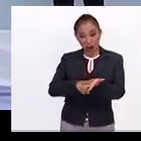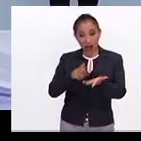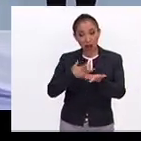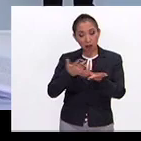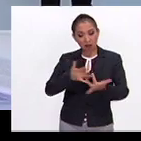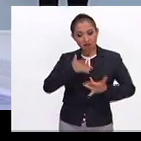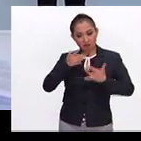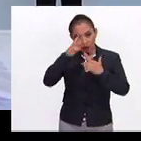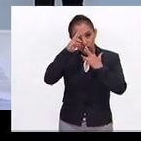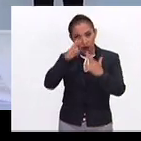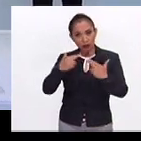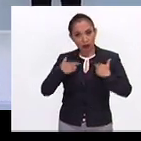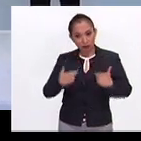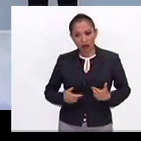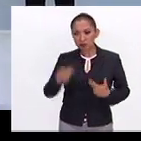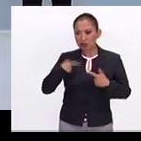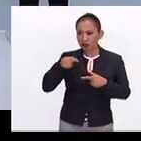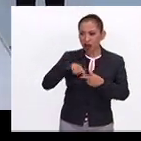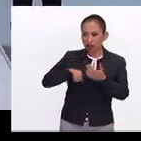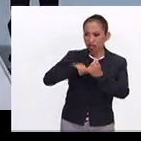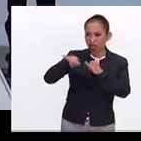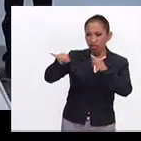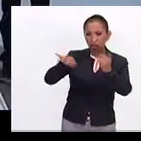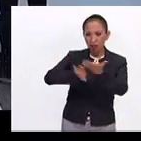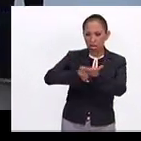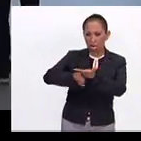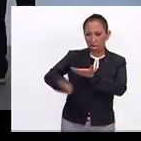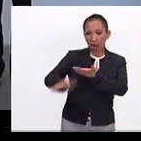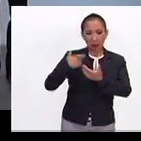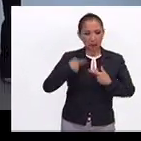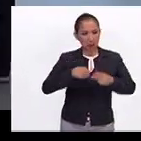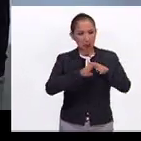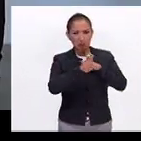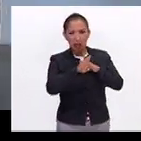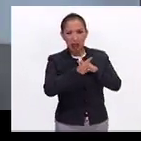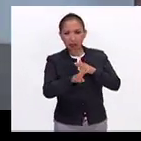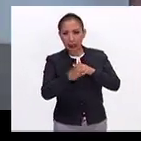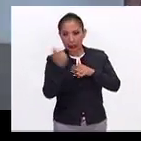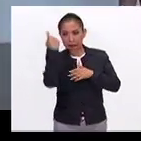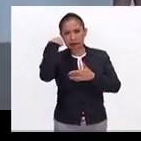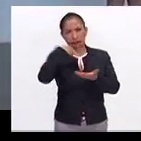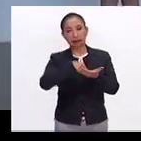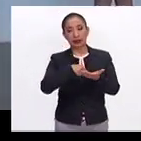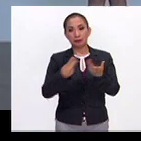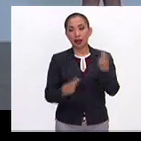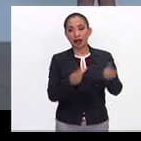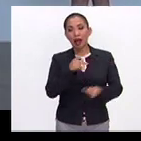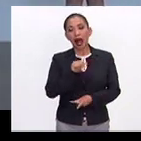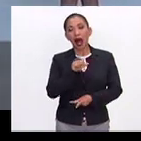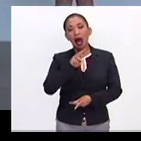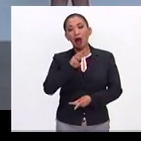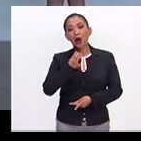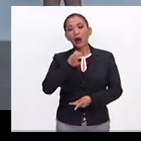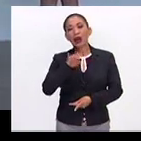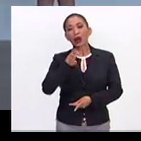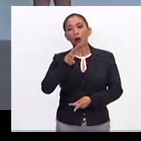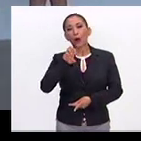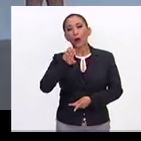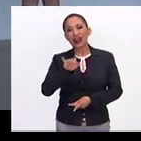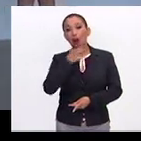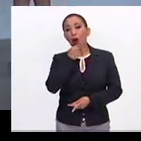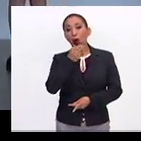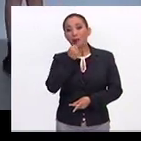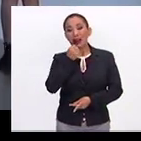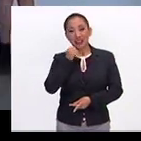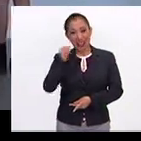dignidad humana a los marginales, a los migrantes. Es la pregunta que plantea Ai Weiwei, el artista